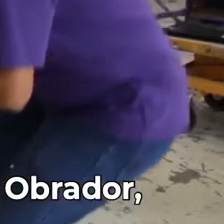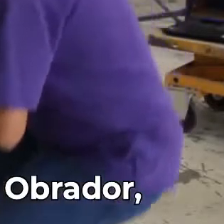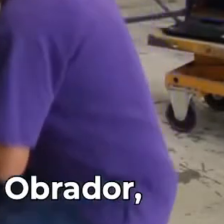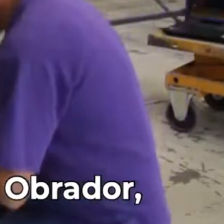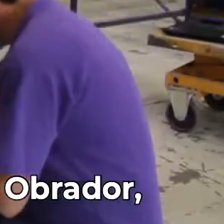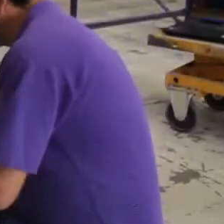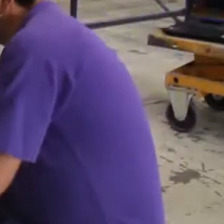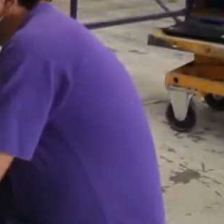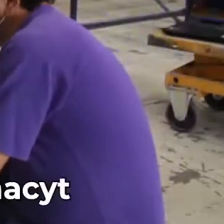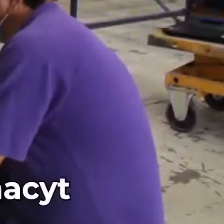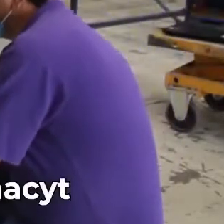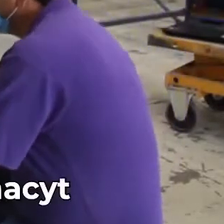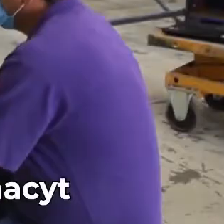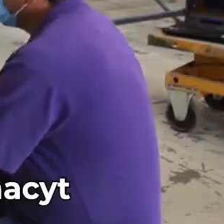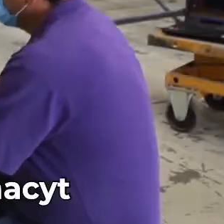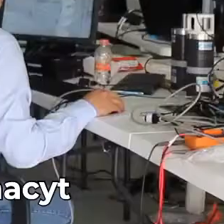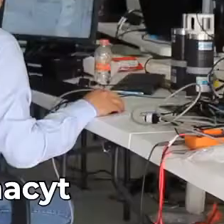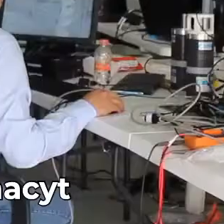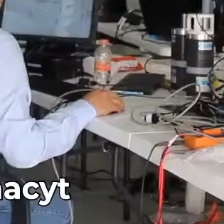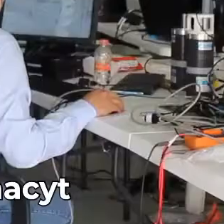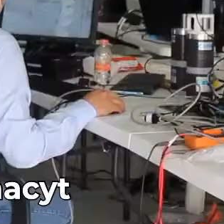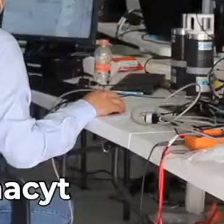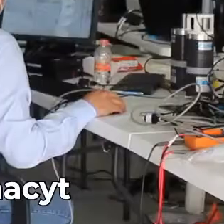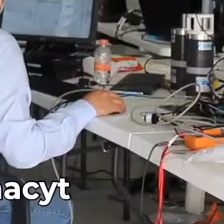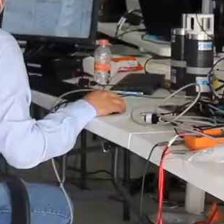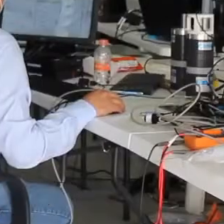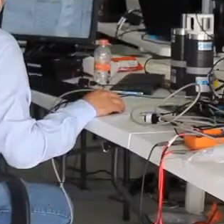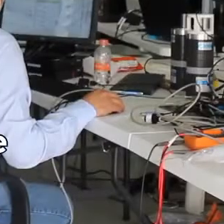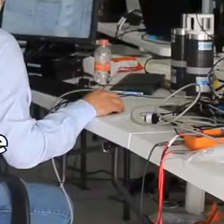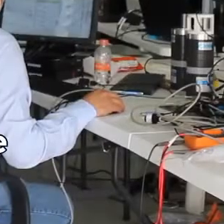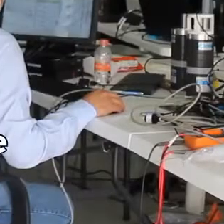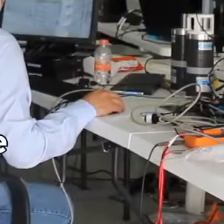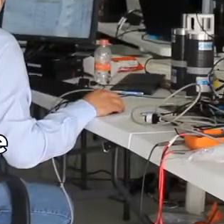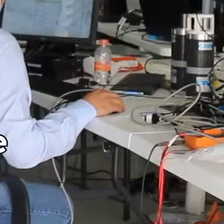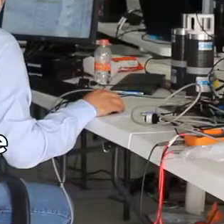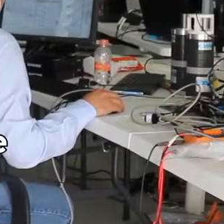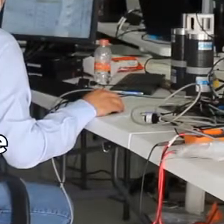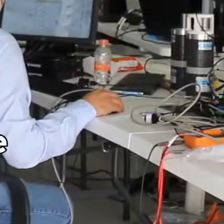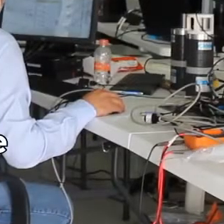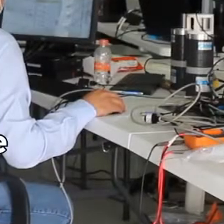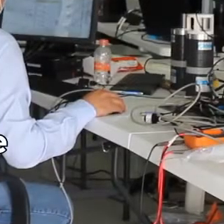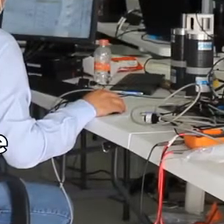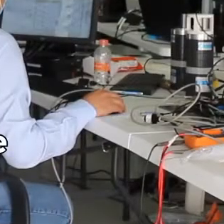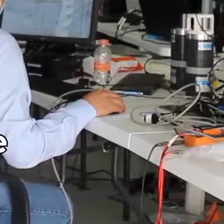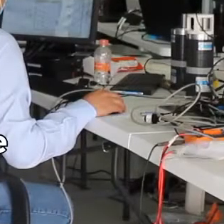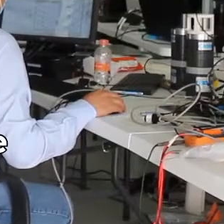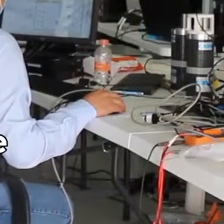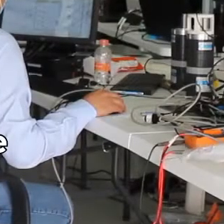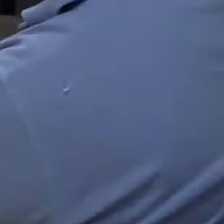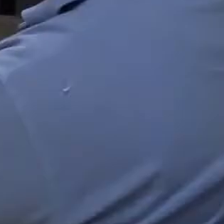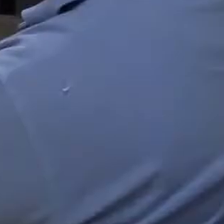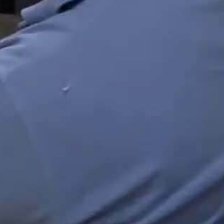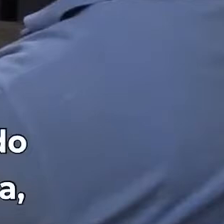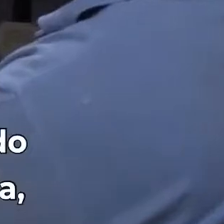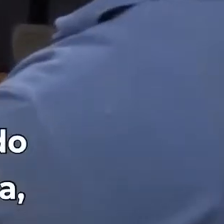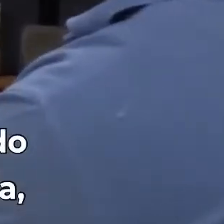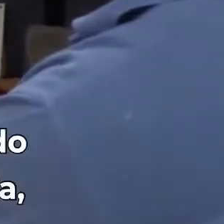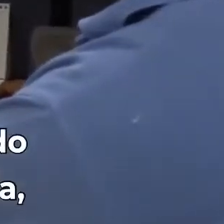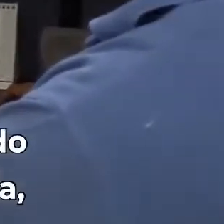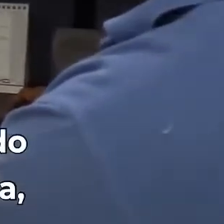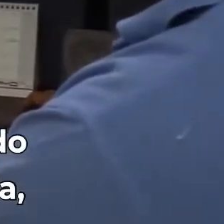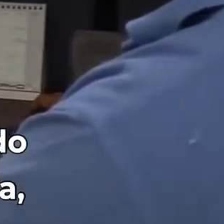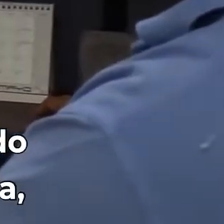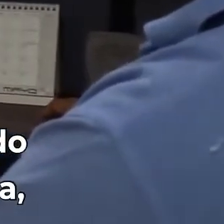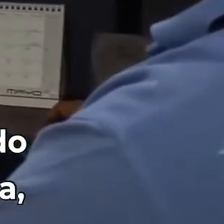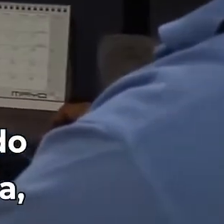Andrés Manuel López Obrador, dio la instrucción precisa al CONACYT de priorizar la fabricación de ventiladores en México. Con ese